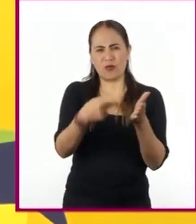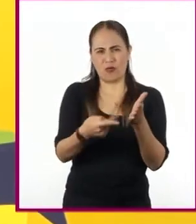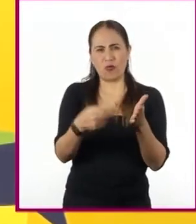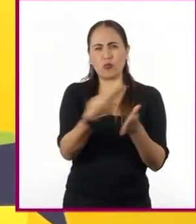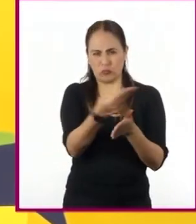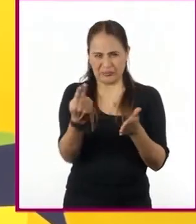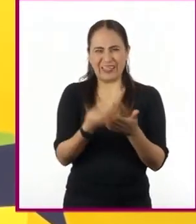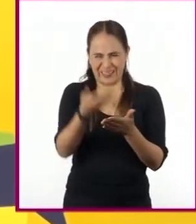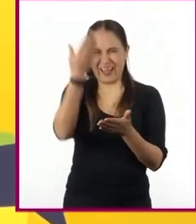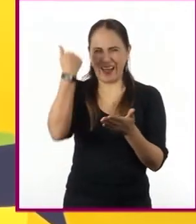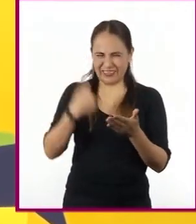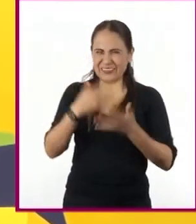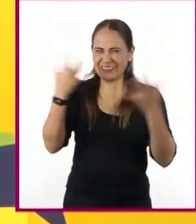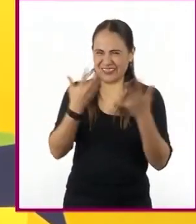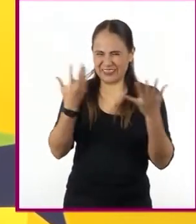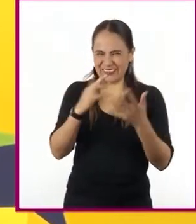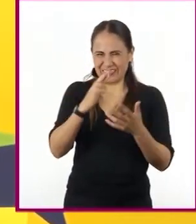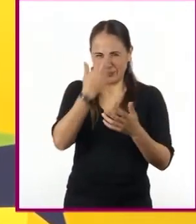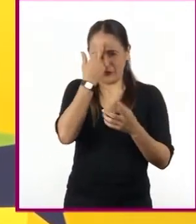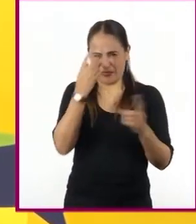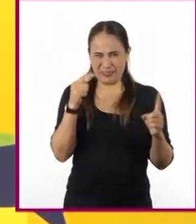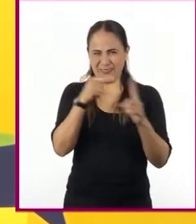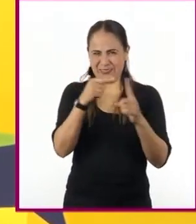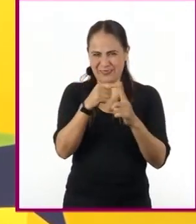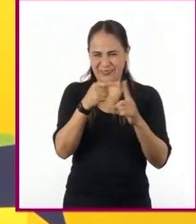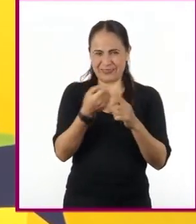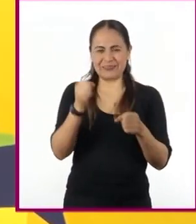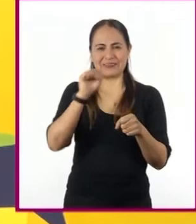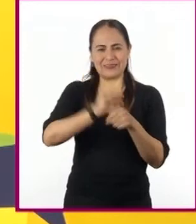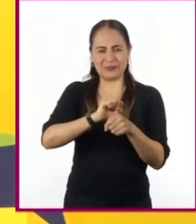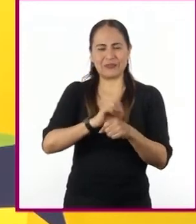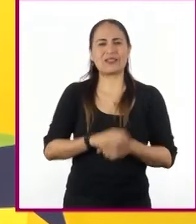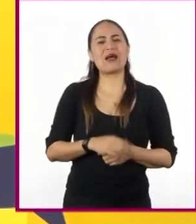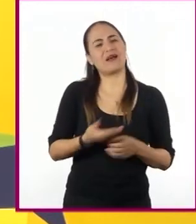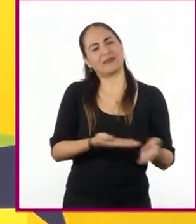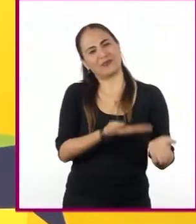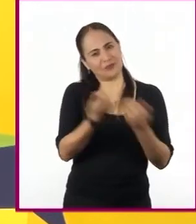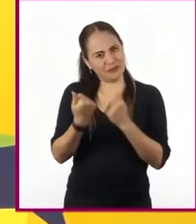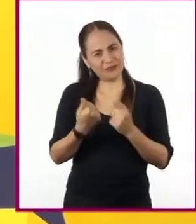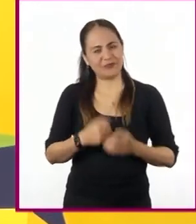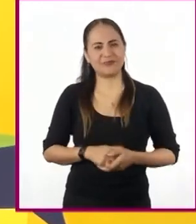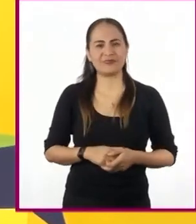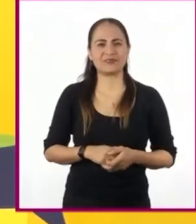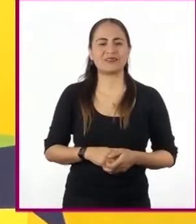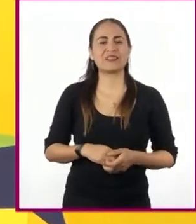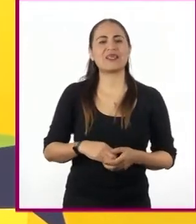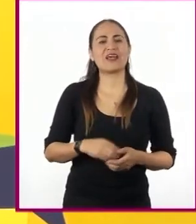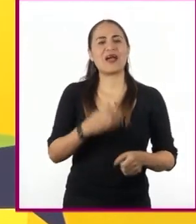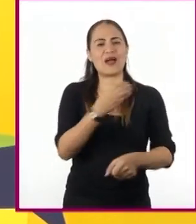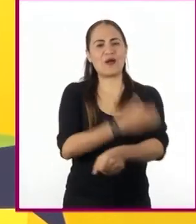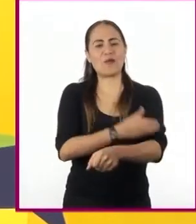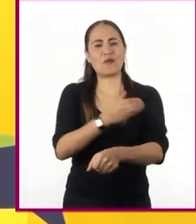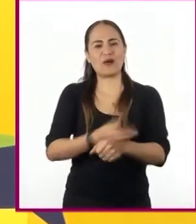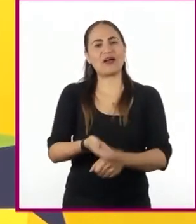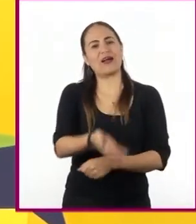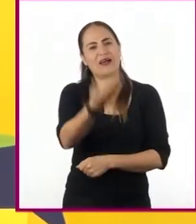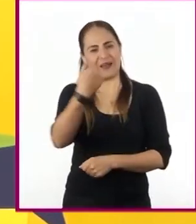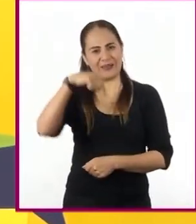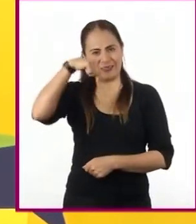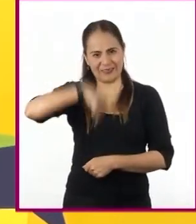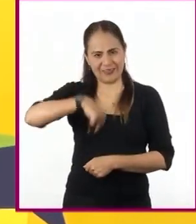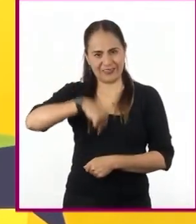como parte del reto de la semana. Así que, vayan por ella y acompáñenos de vuelta en este